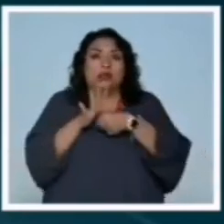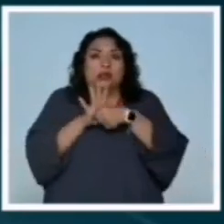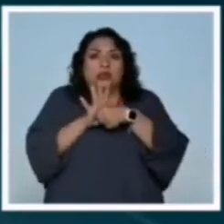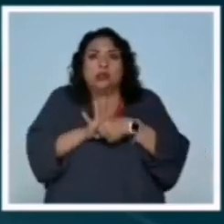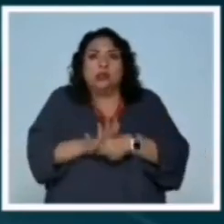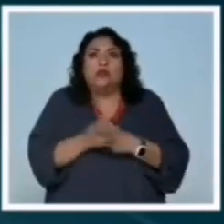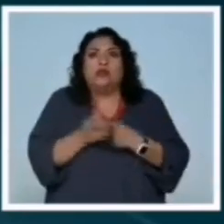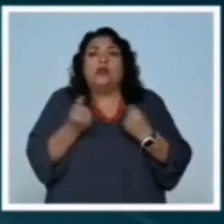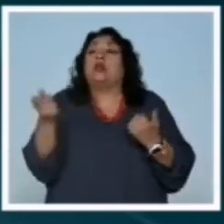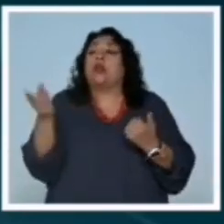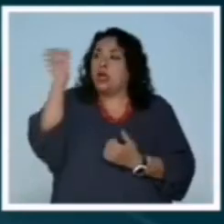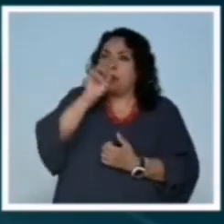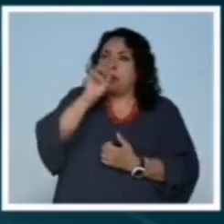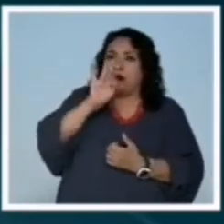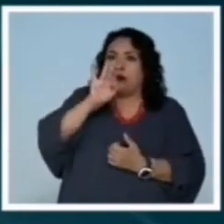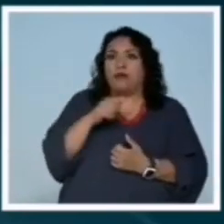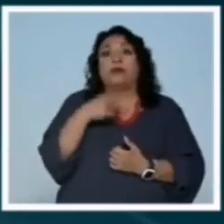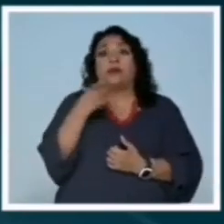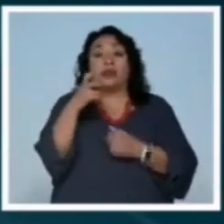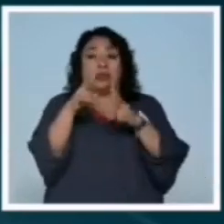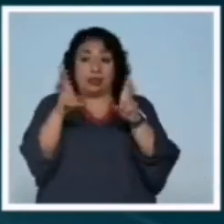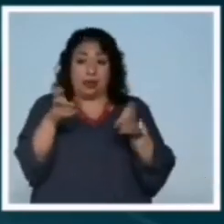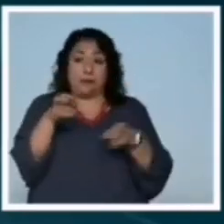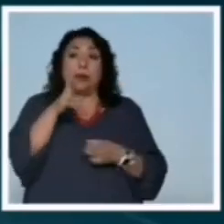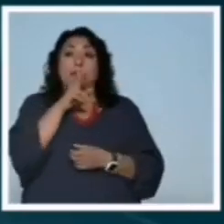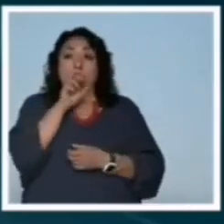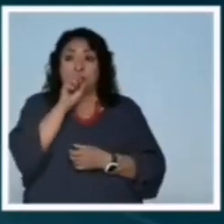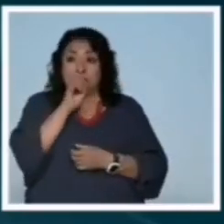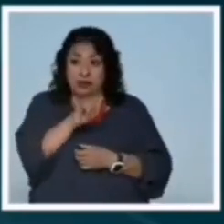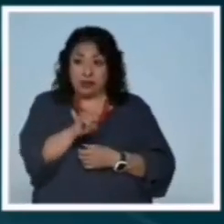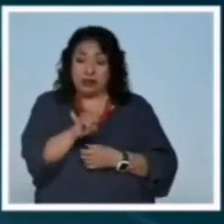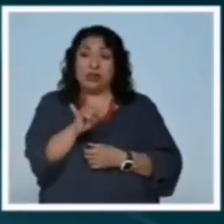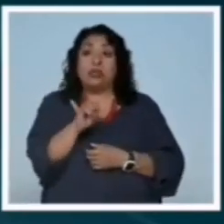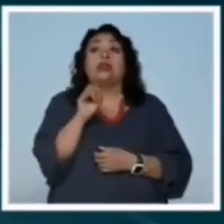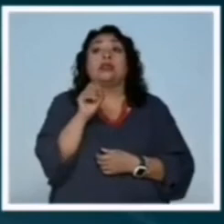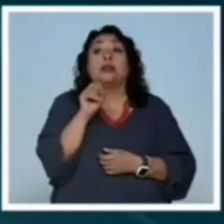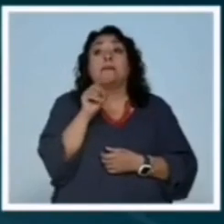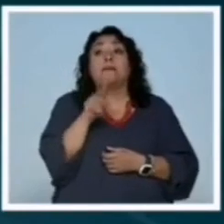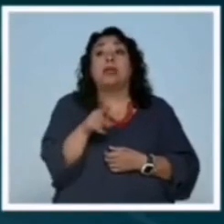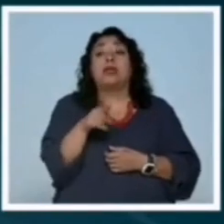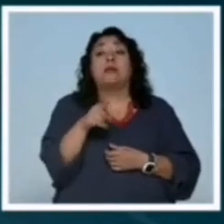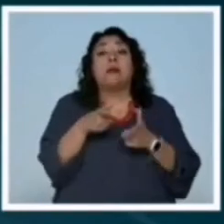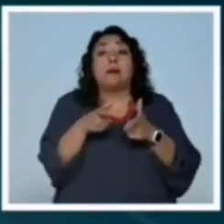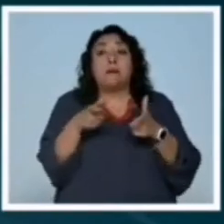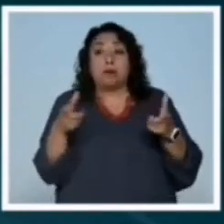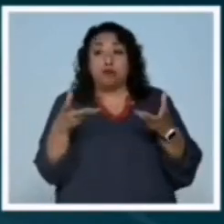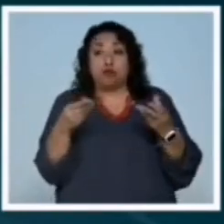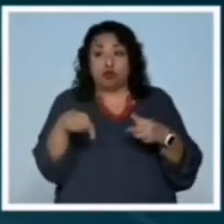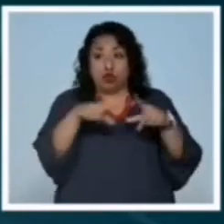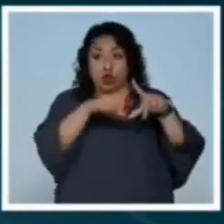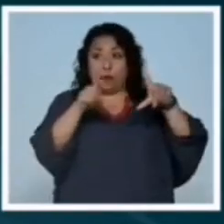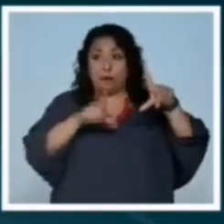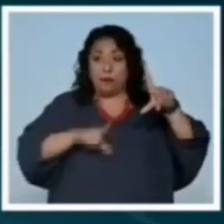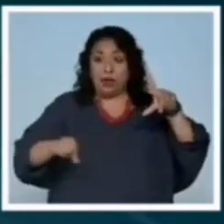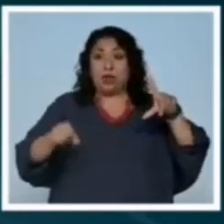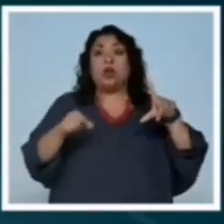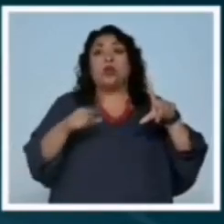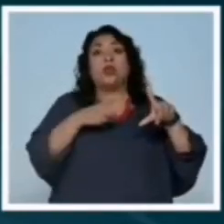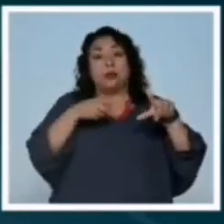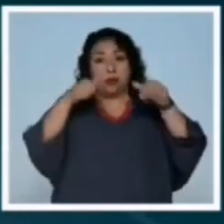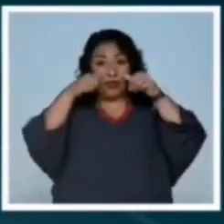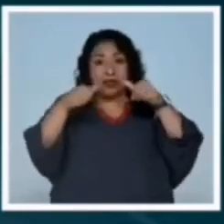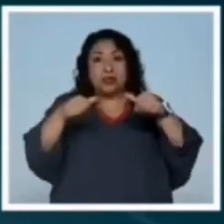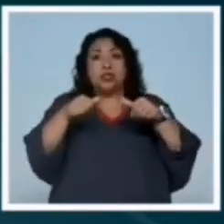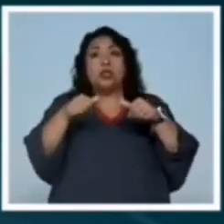como lo ves trabaja pues es un tema preocupante que sobre todo por el incremento que ha habido en nuestro país hay que poner especial atención